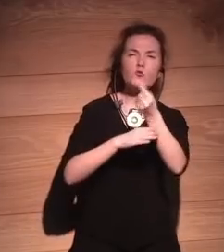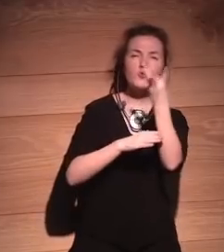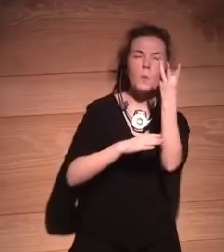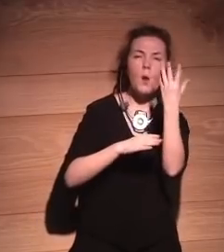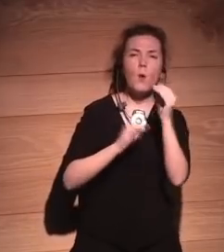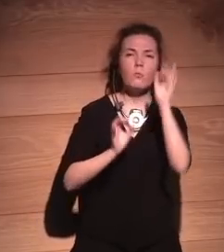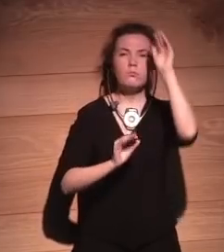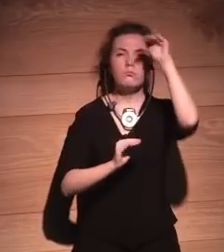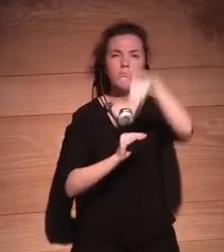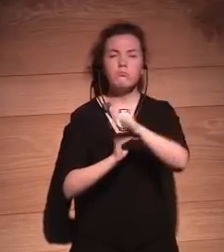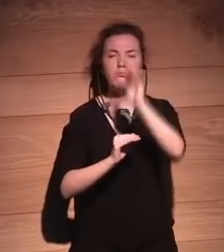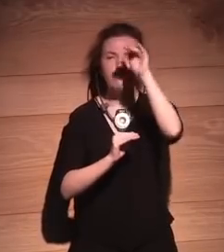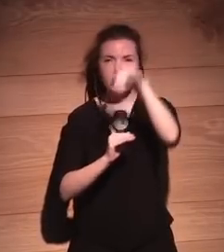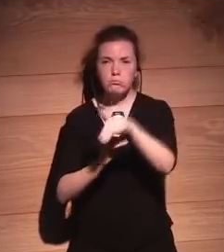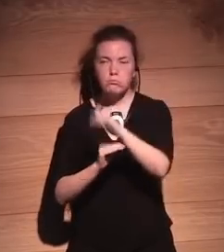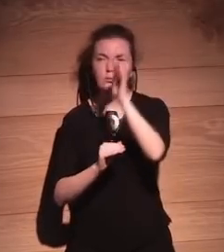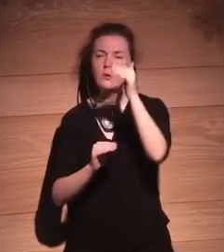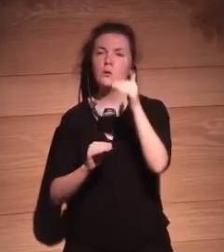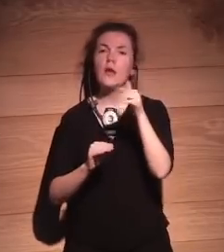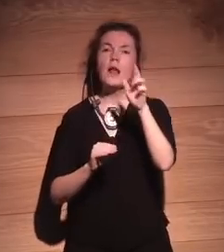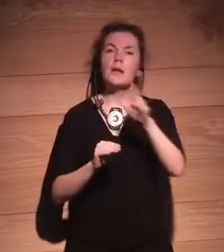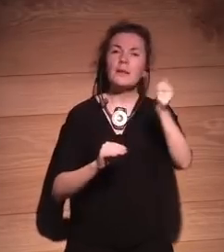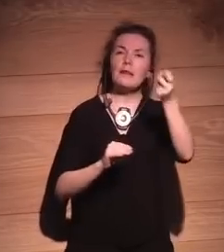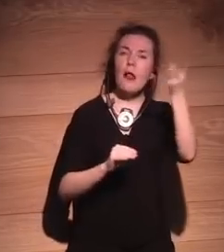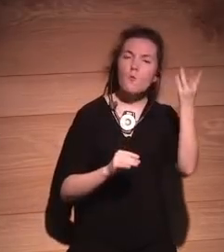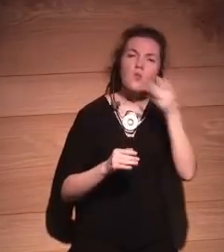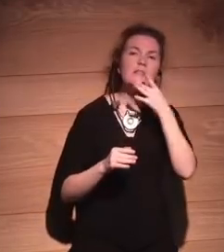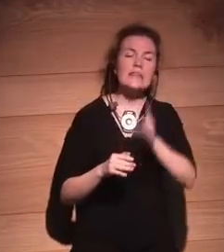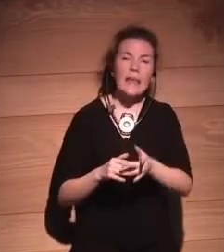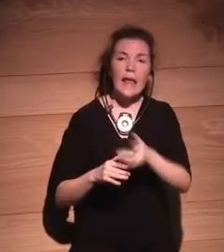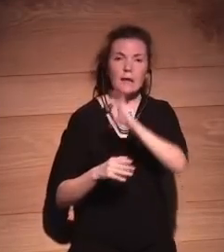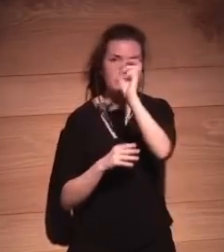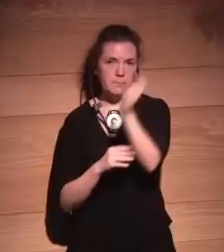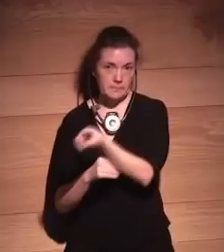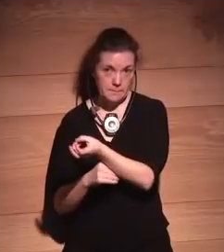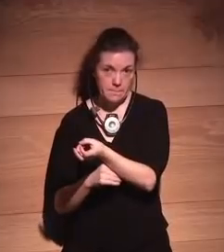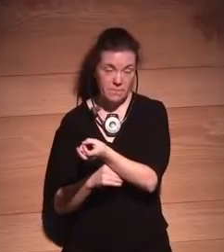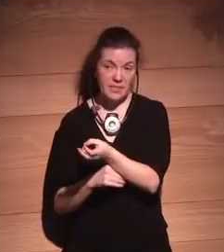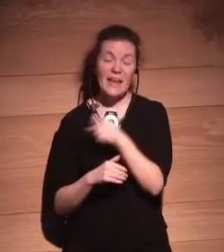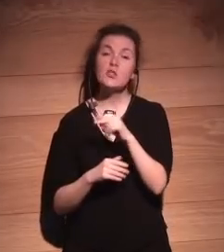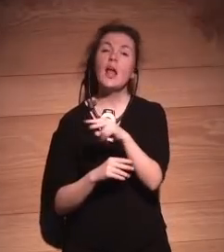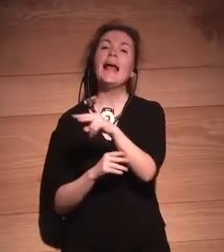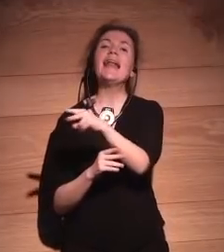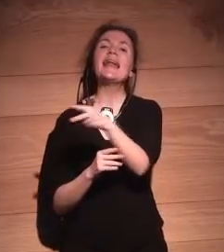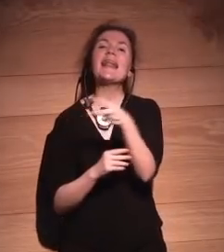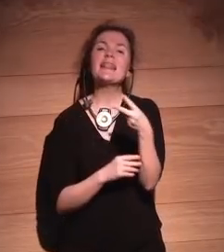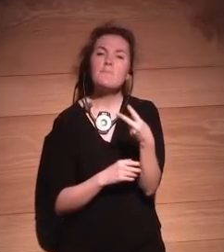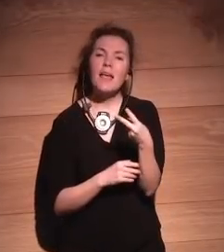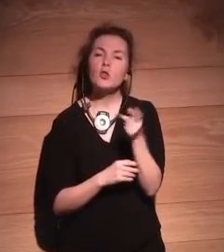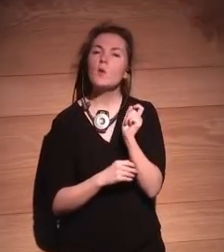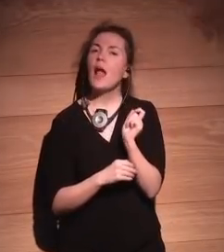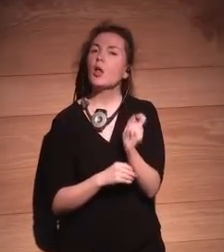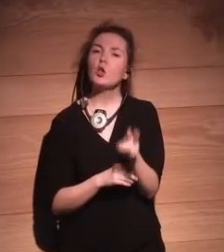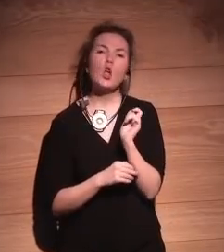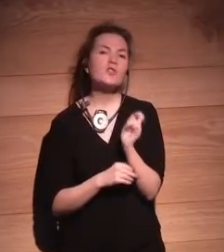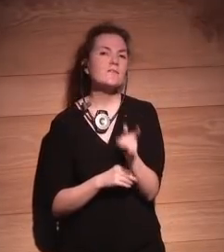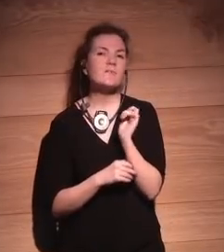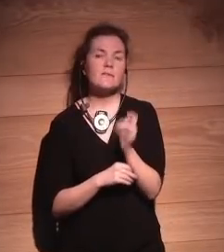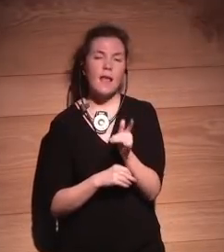convergentes que tenemos, concurrentes, mejor dicho, etcétera. El rendimiento, que es una constante que